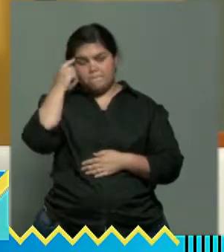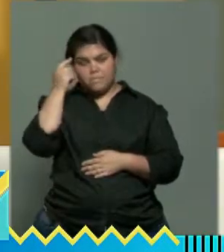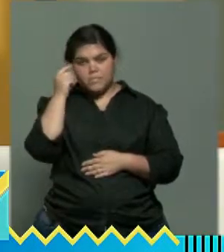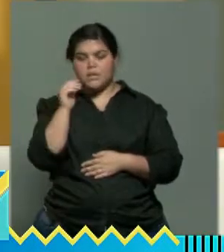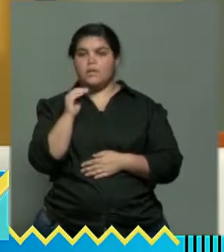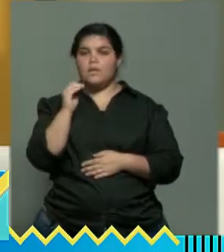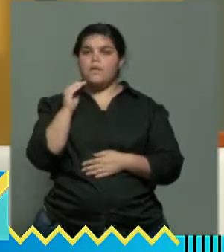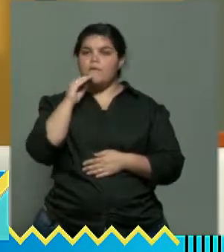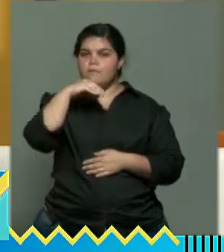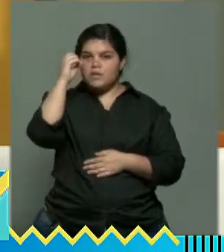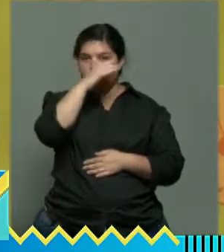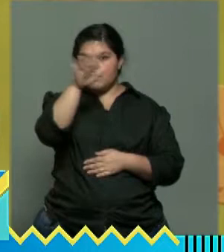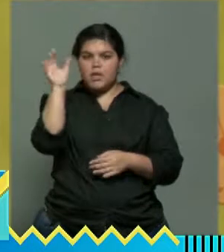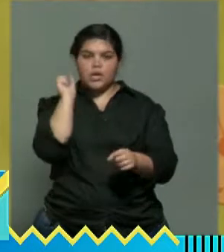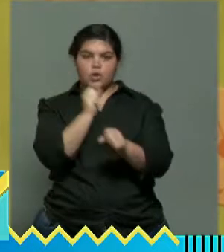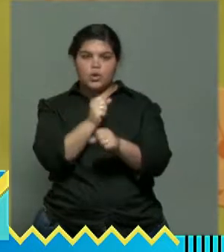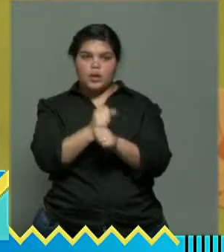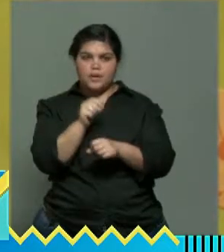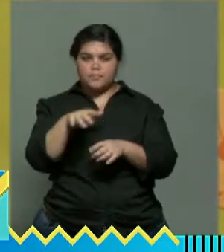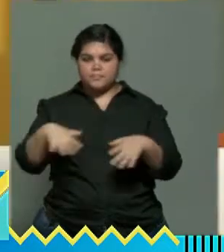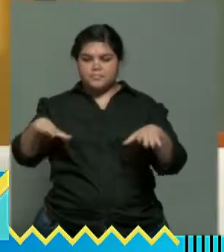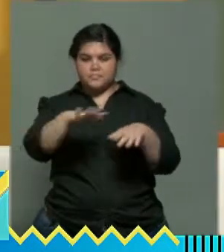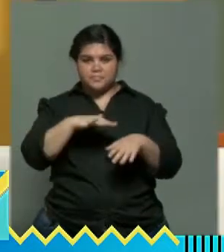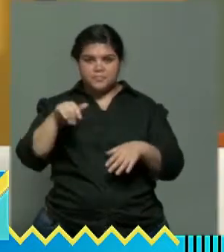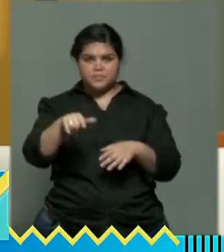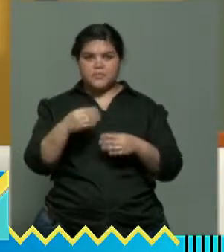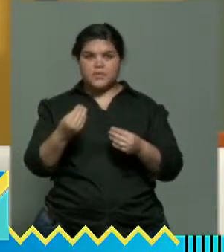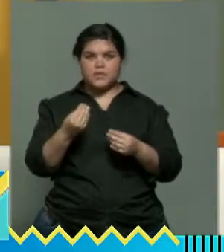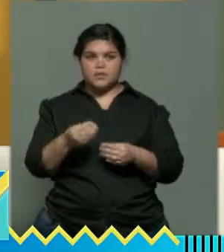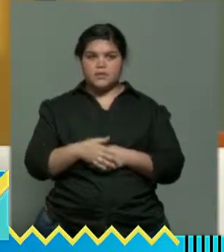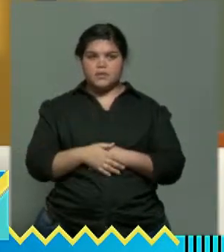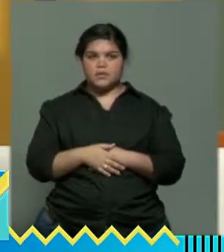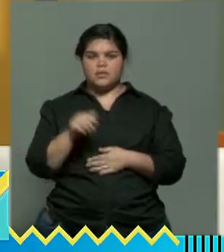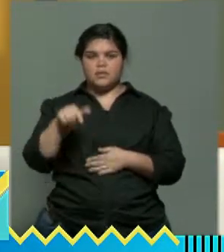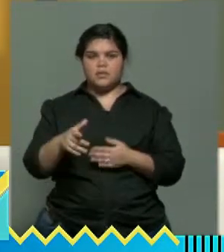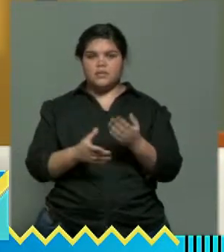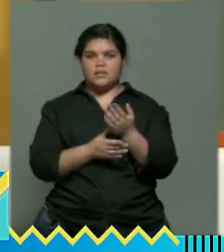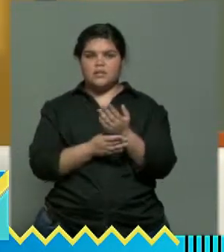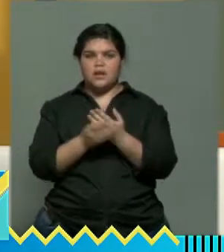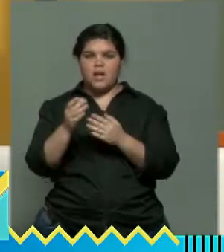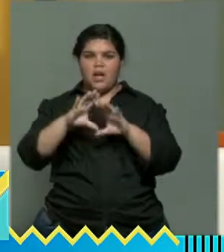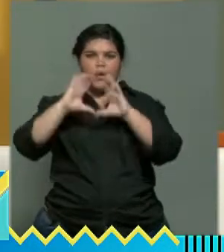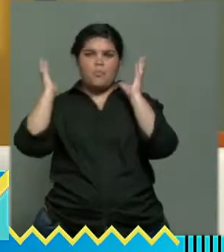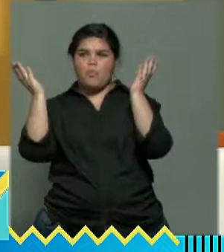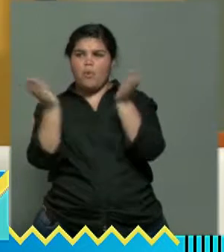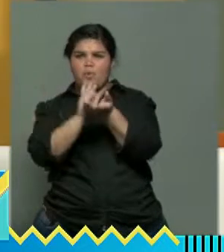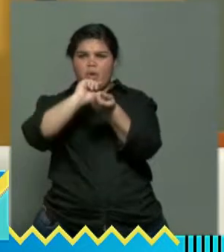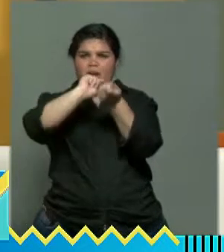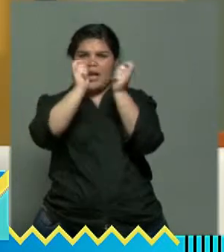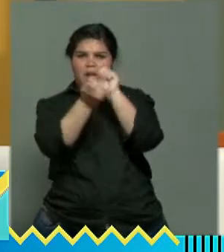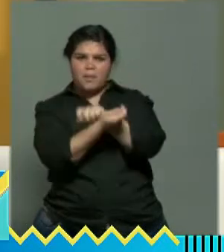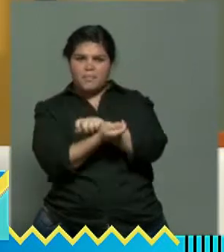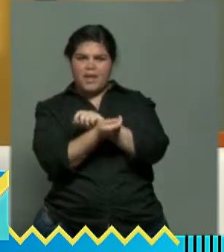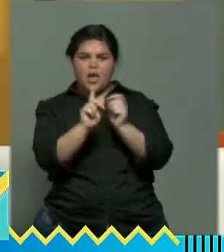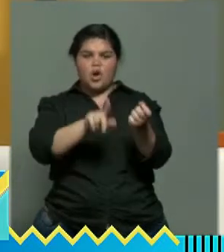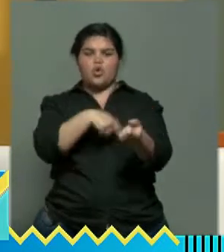crisis dirigencial. Porque los hábitos de consumo han cambiado tanto, el mundo ha cambiado tanto, lo que toma la gente ha cambiado tanto, que nosotros